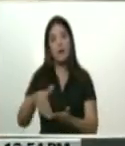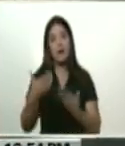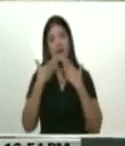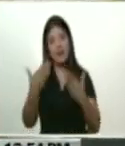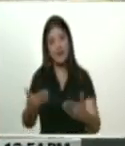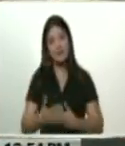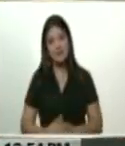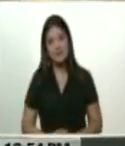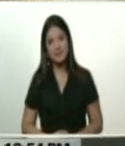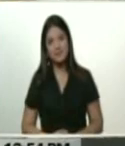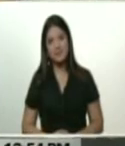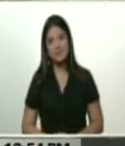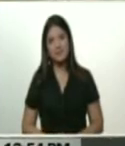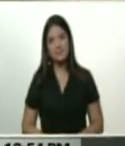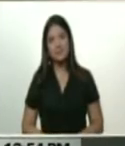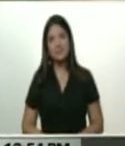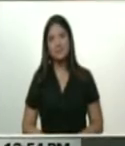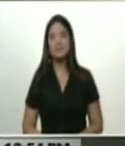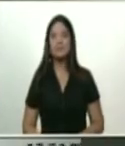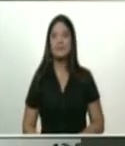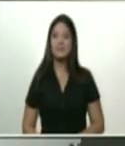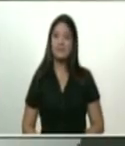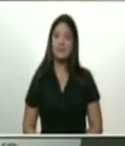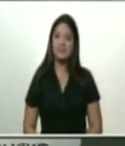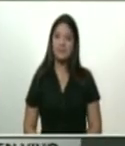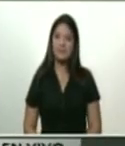gracias. Muchas gracias.